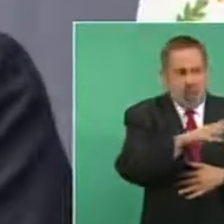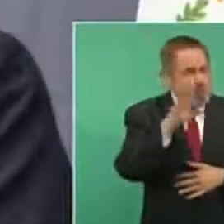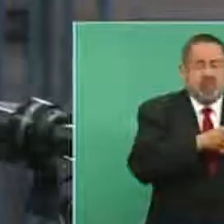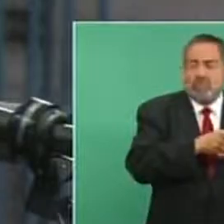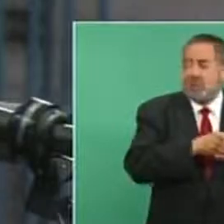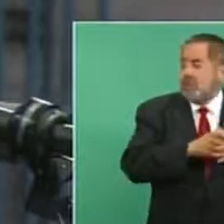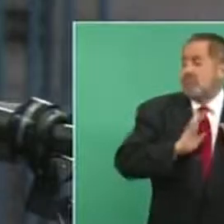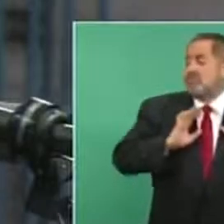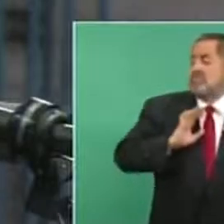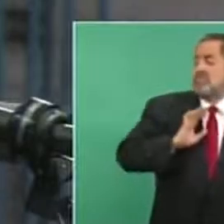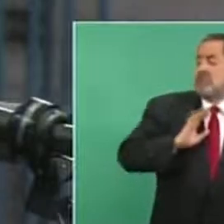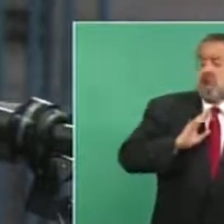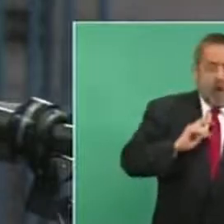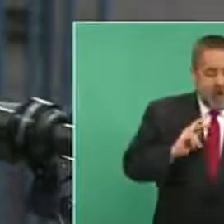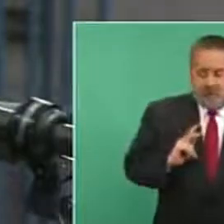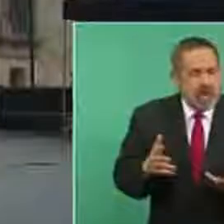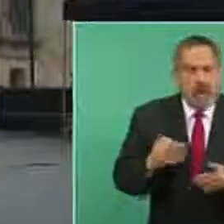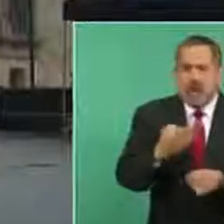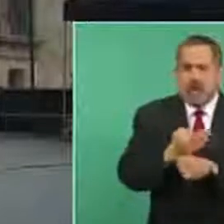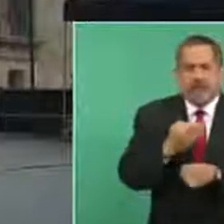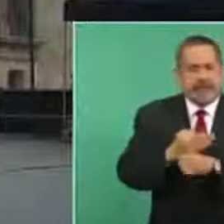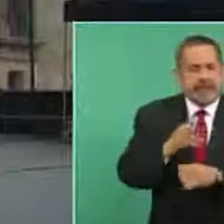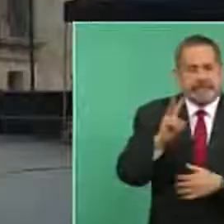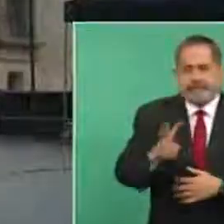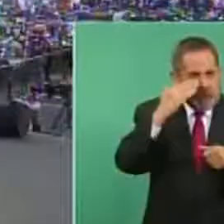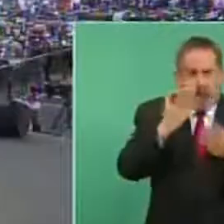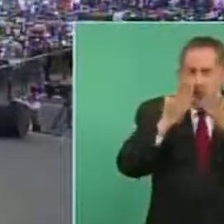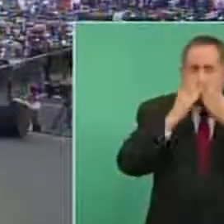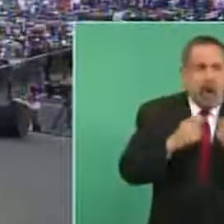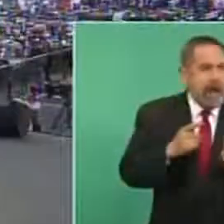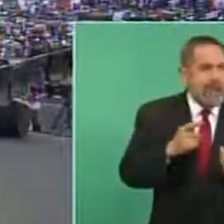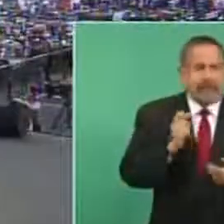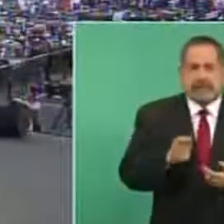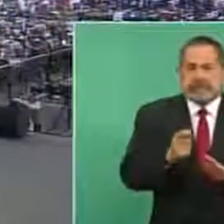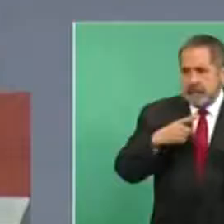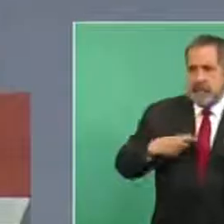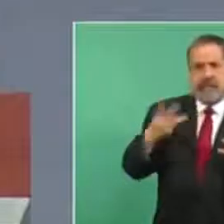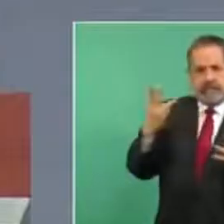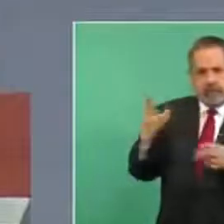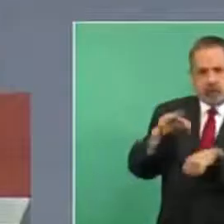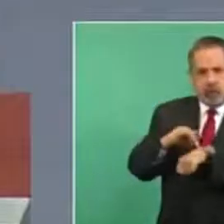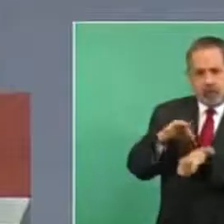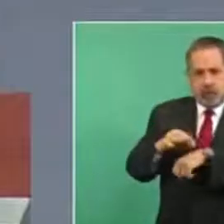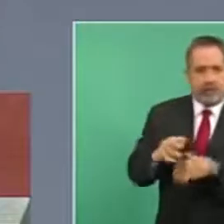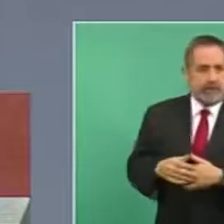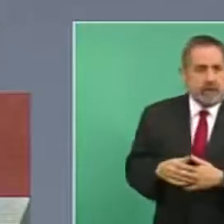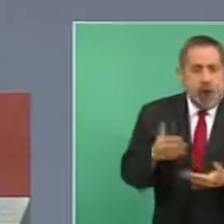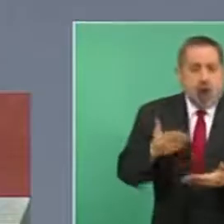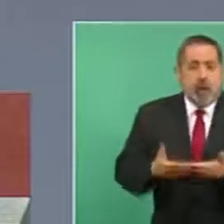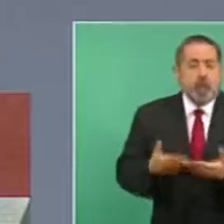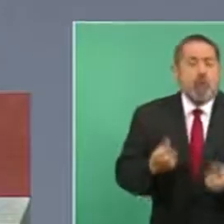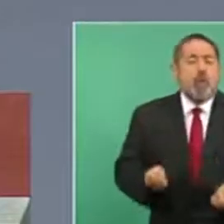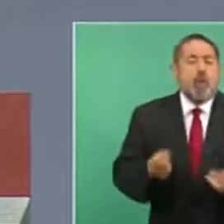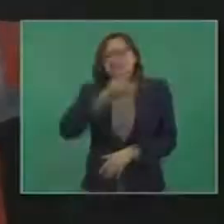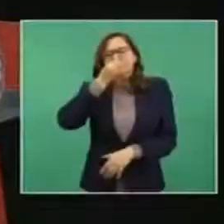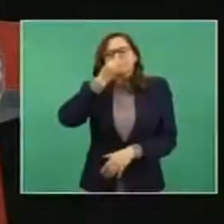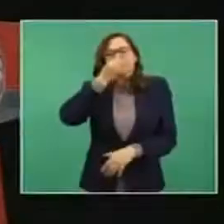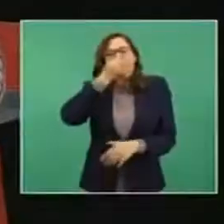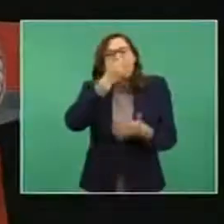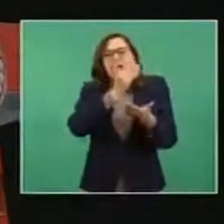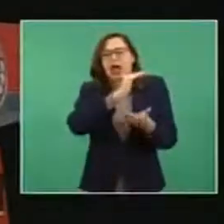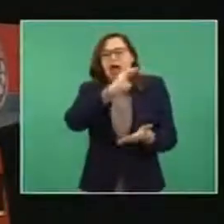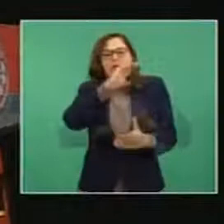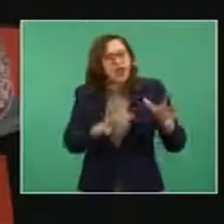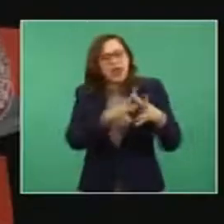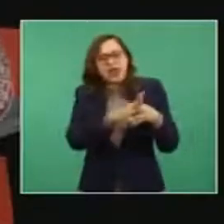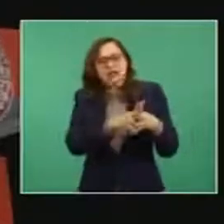cúspide de su mensaje, el presidente llamó a los políticos y funcionarios a no desviarse de su proyecto de nación y enfrentar así a las fuerzas conservadoras.